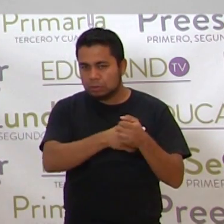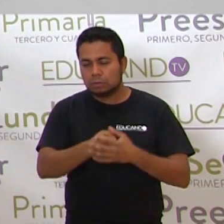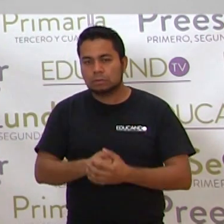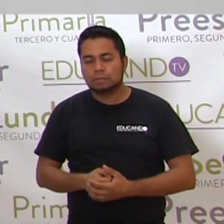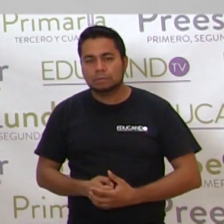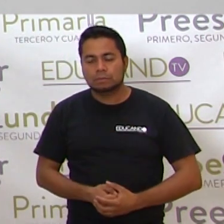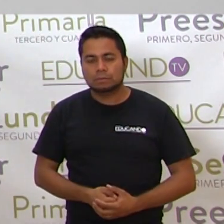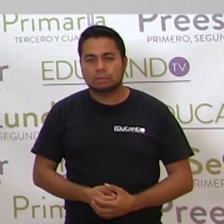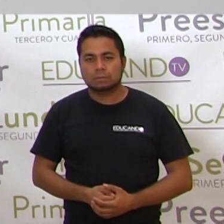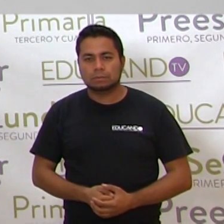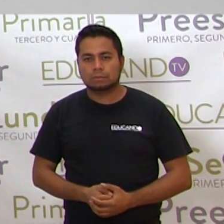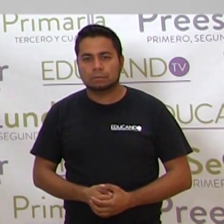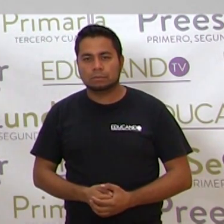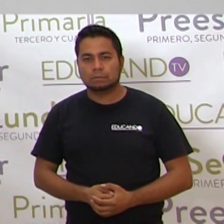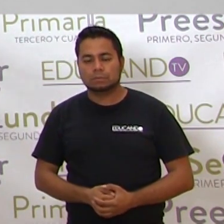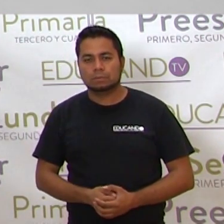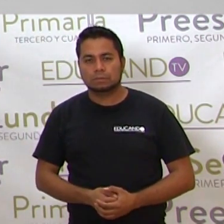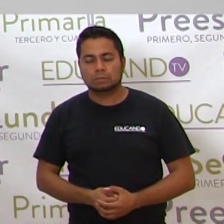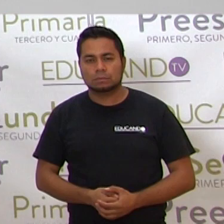Describir